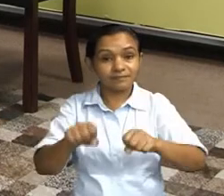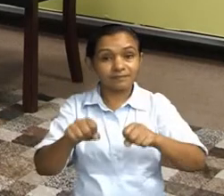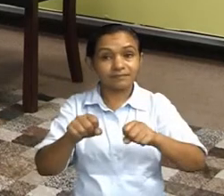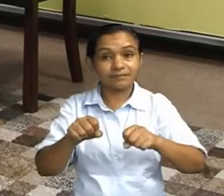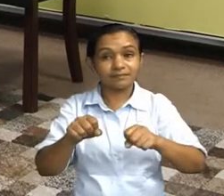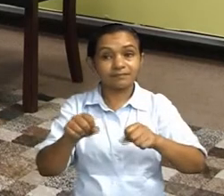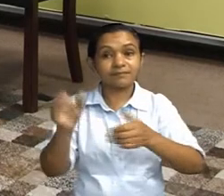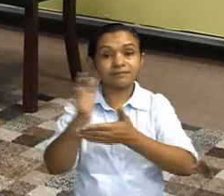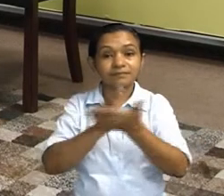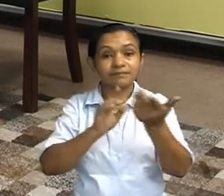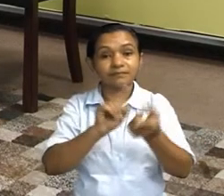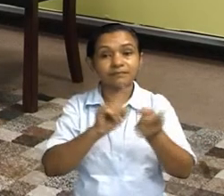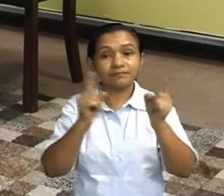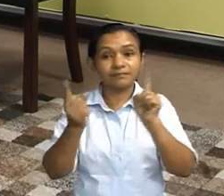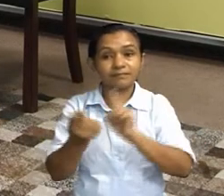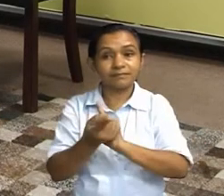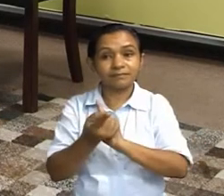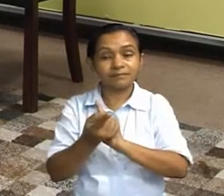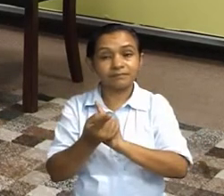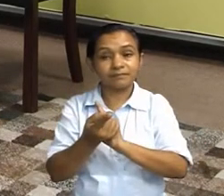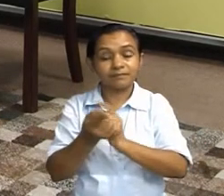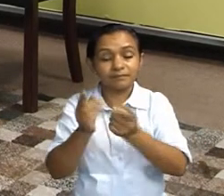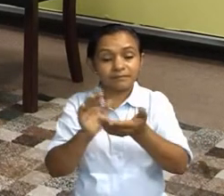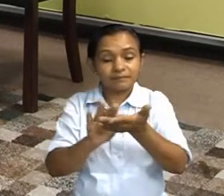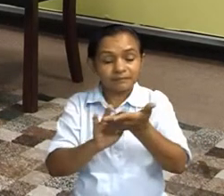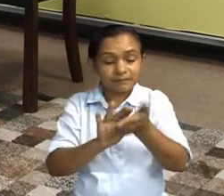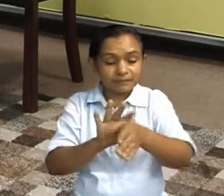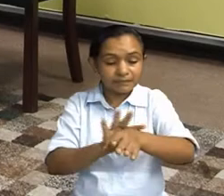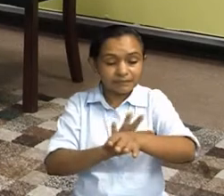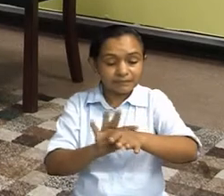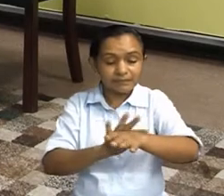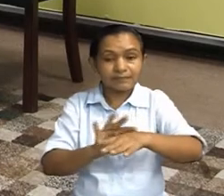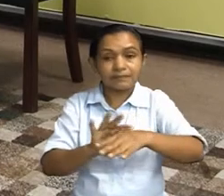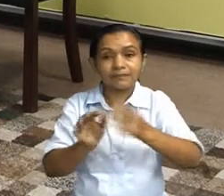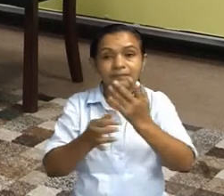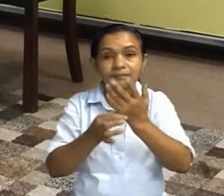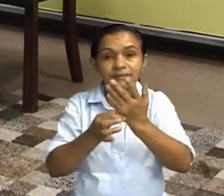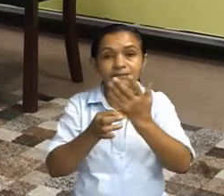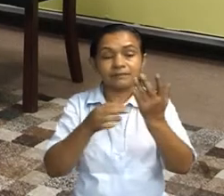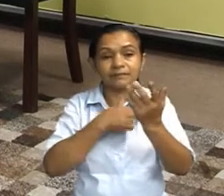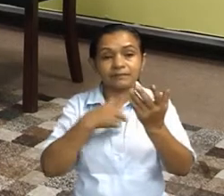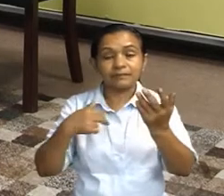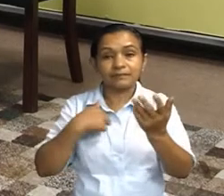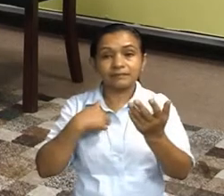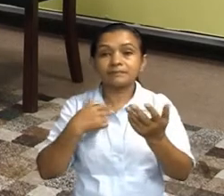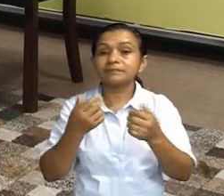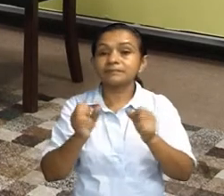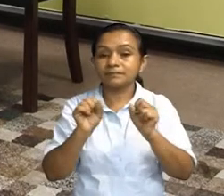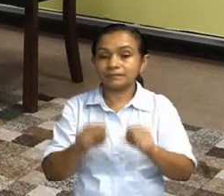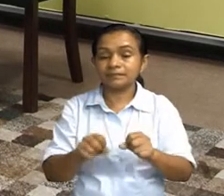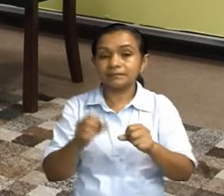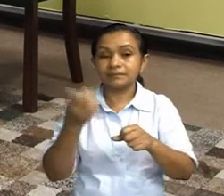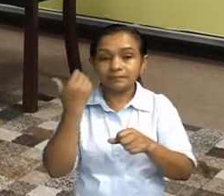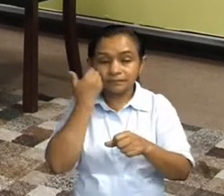para cambiar la acidez de la piel, que hace que esos se predisponga para infecciones. Ahora, recordemos